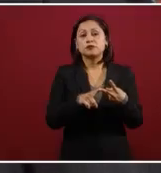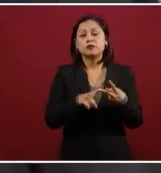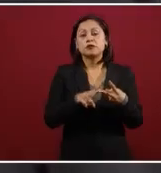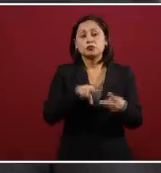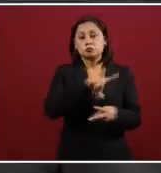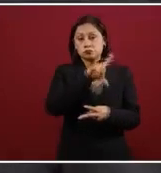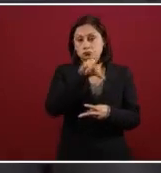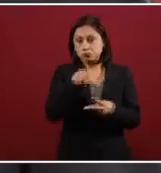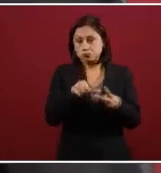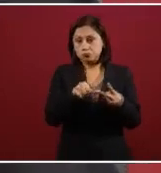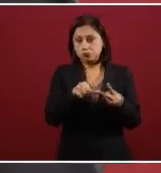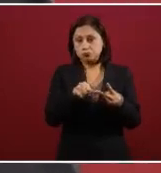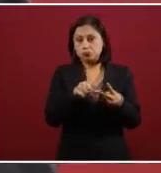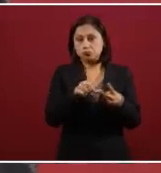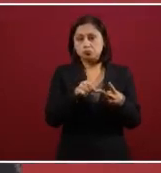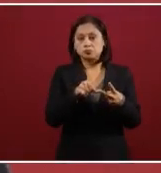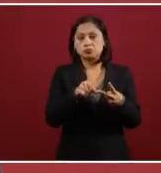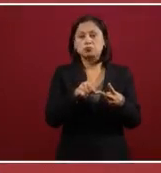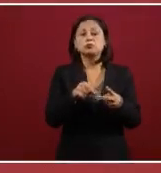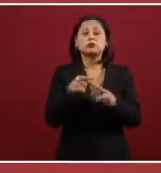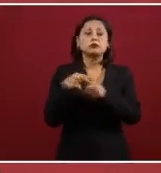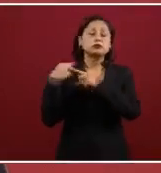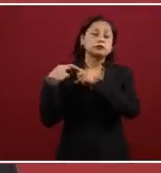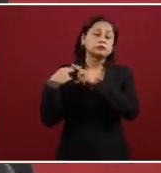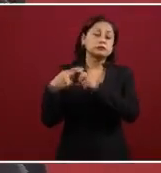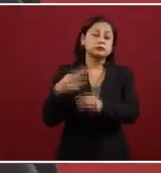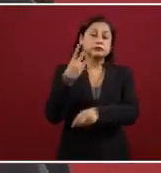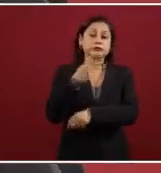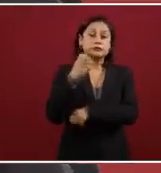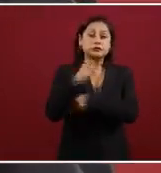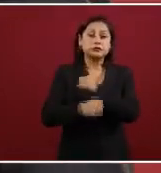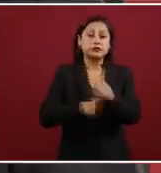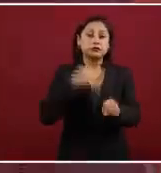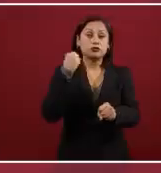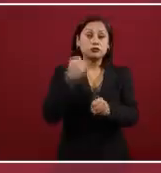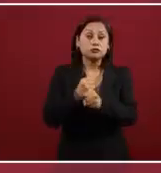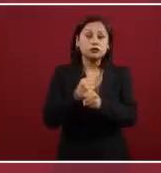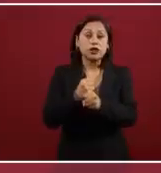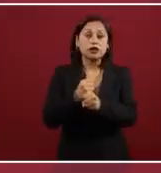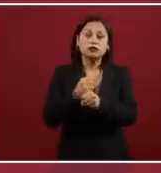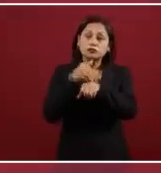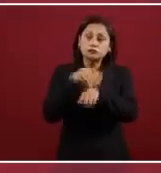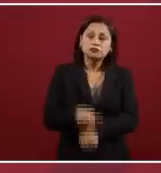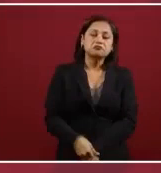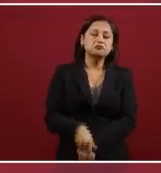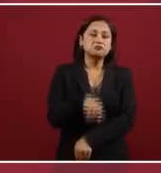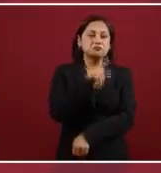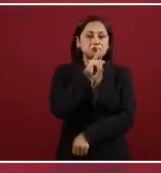después de 300 años de dominación colonial,